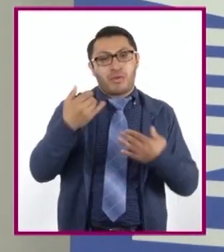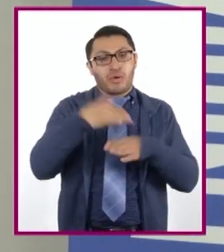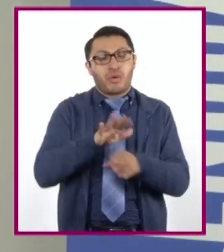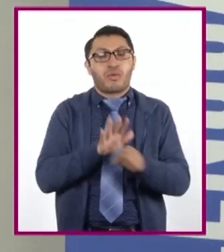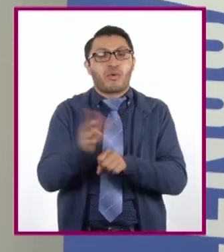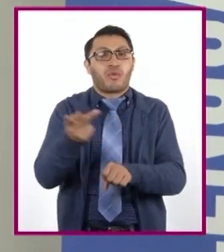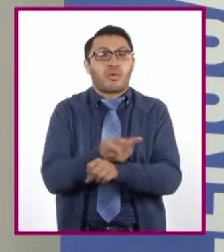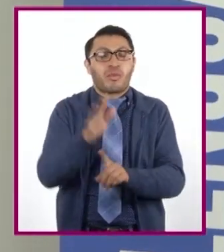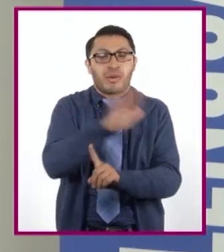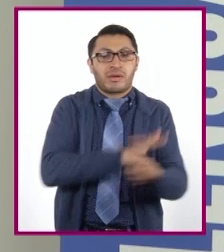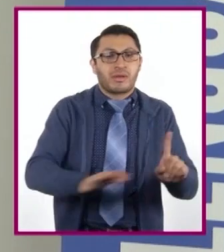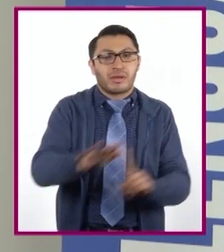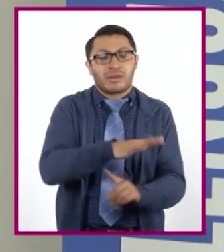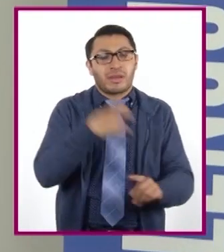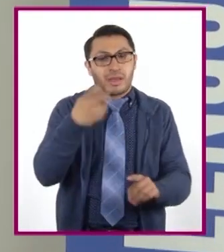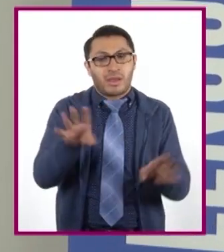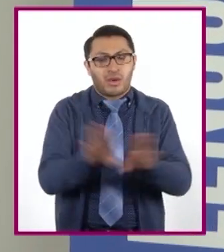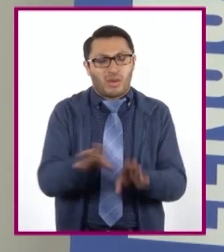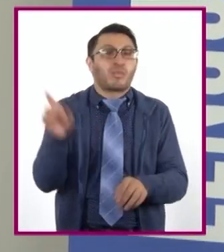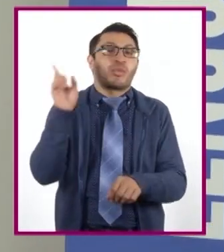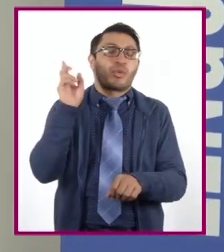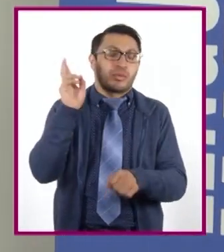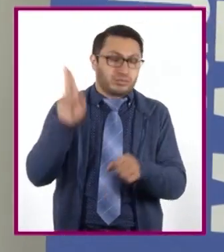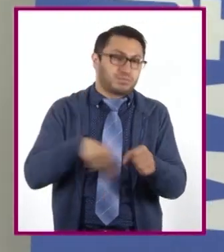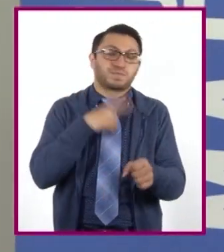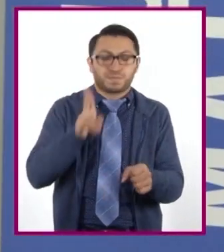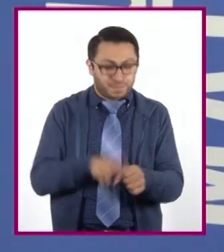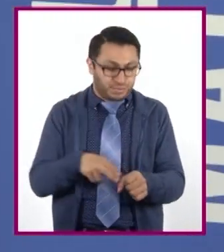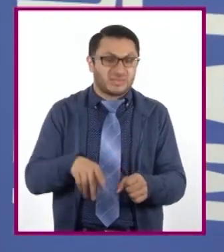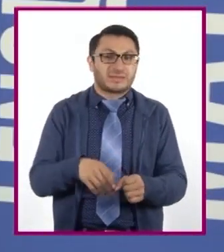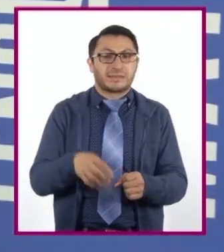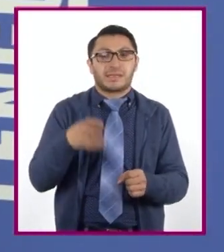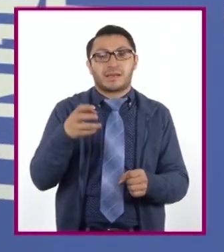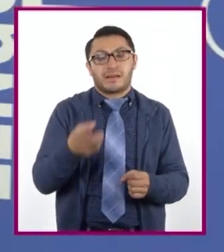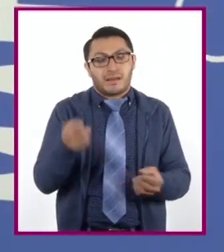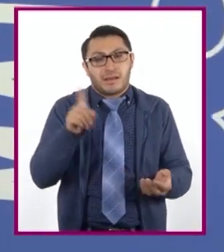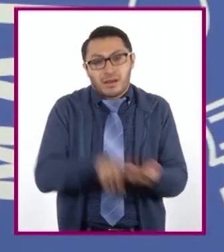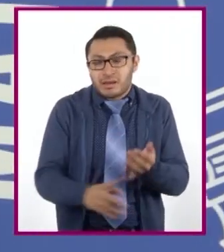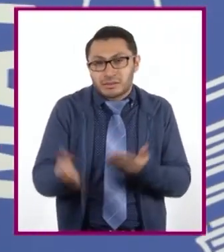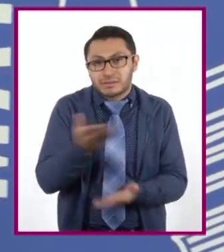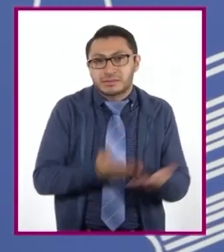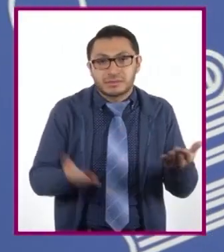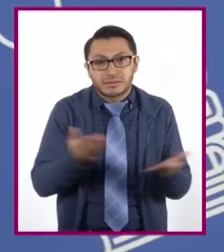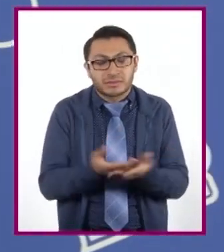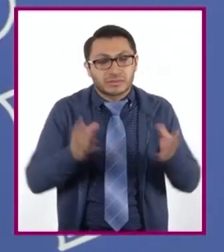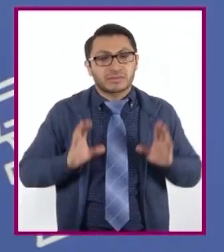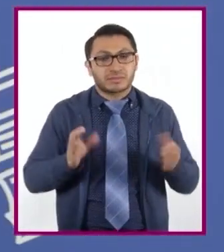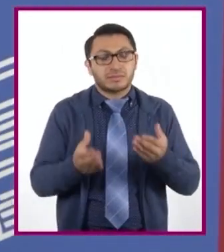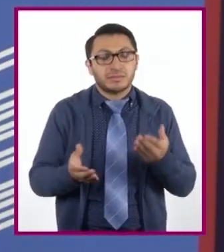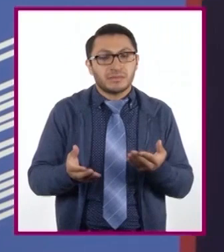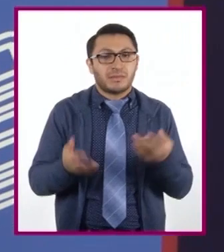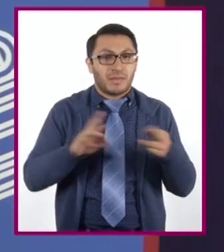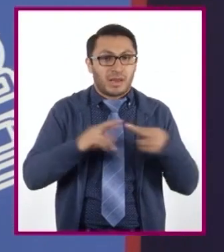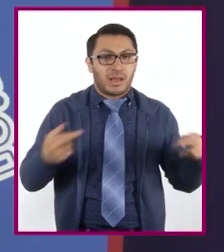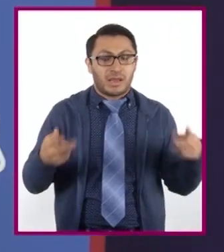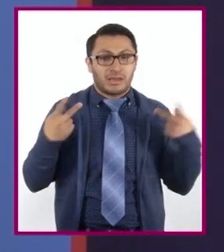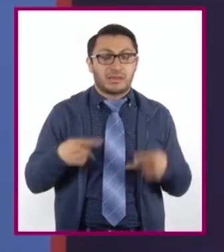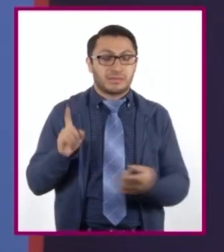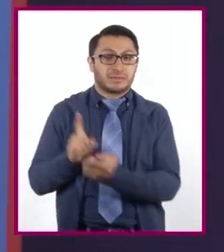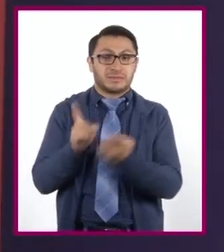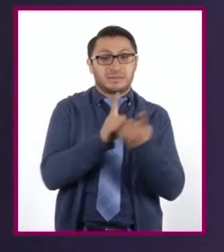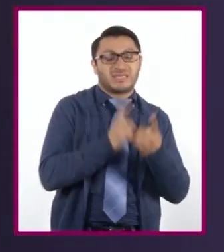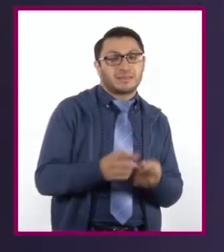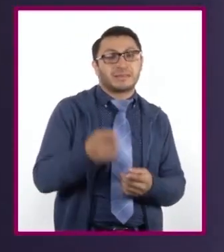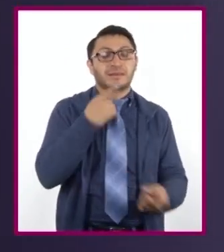lo que sucede en nuestro entorno es un hecho cotidiano. Es parte de nuestra convivencia, de nuestra relación con los demás.